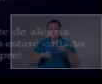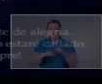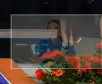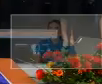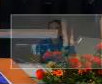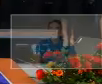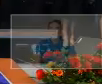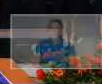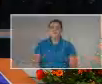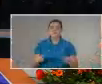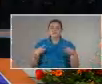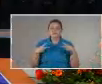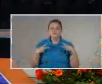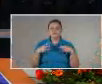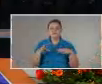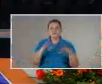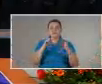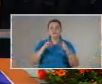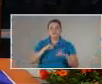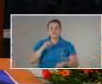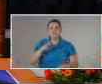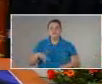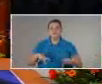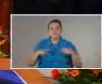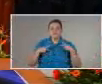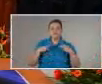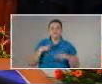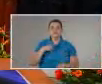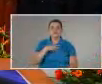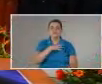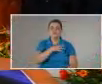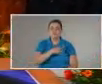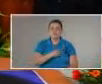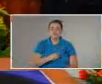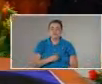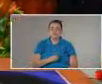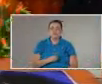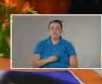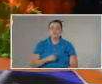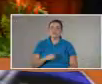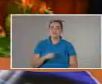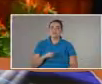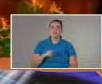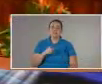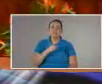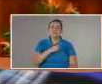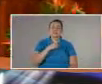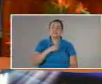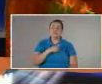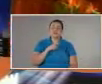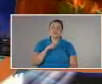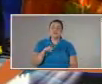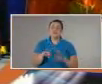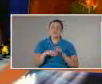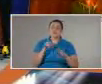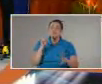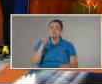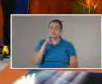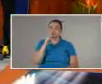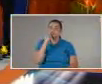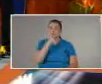Habrá alguien que está viviendo un lamento, hermano. Que lo único que sale de su boca son lamentos. Es